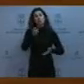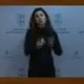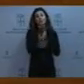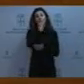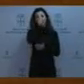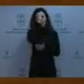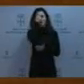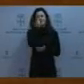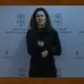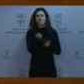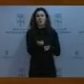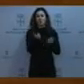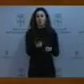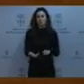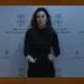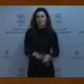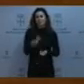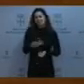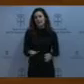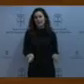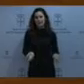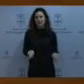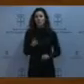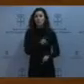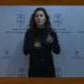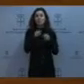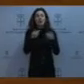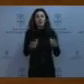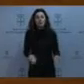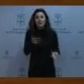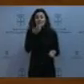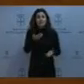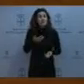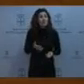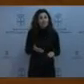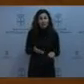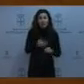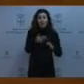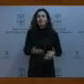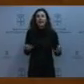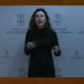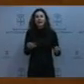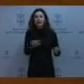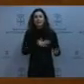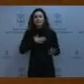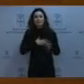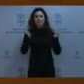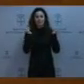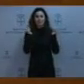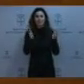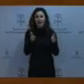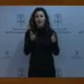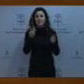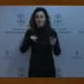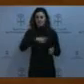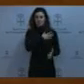poca cosa. Y entonces, ¿qué problema hay si tan poca cosa es en dar satisfacción a nuestra pretensión